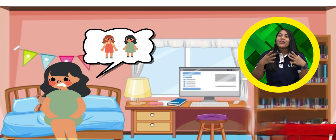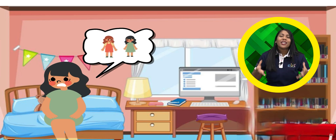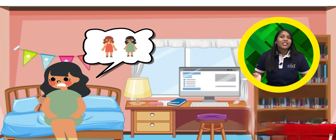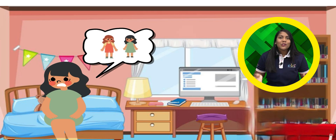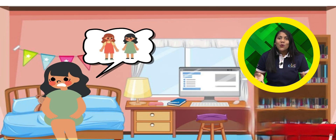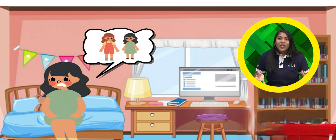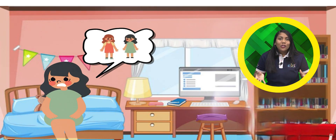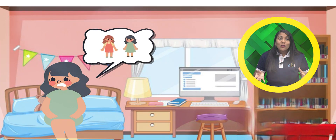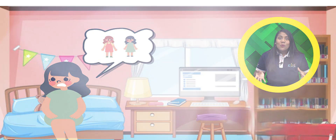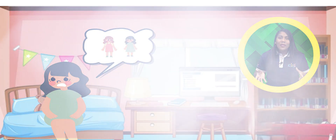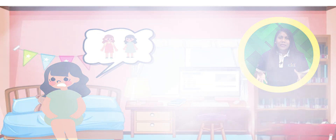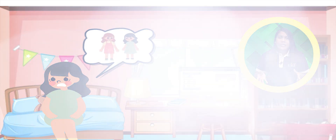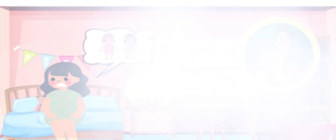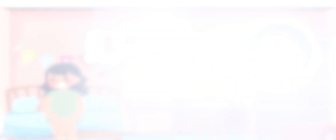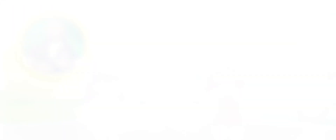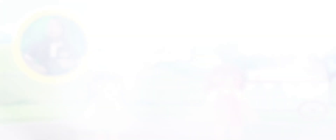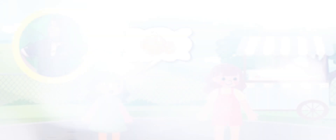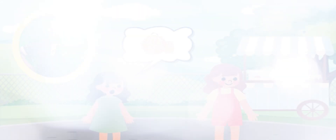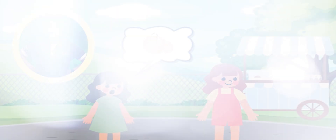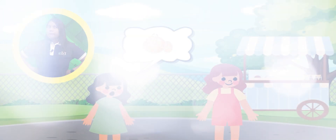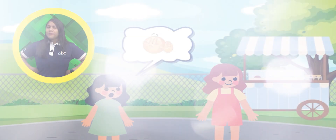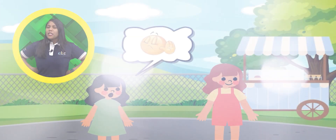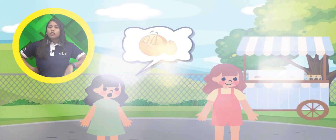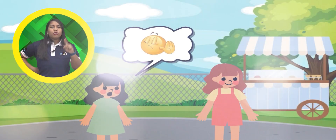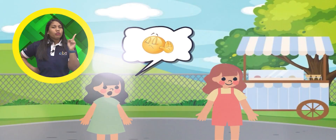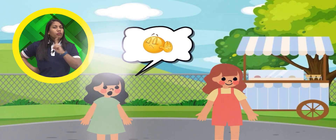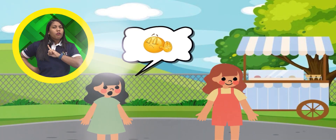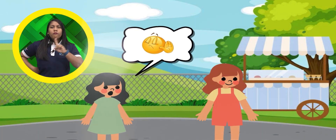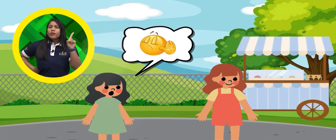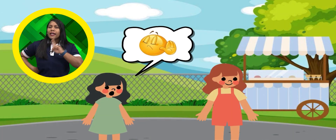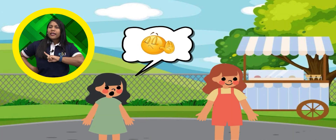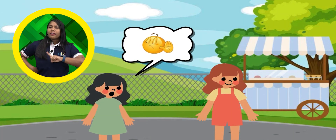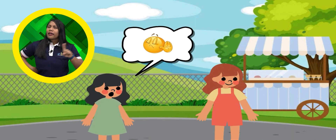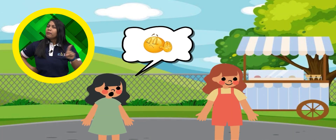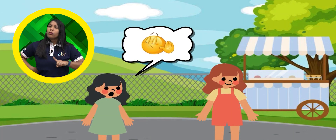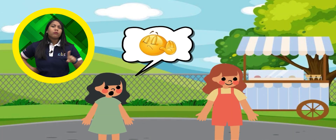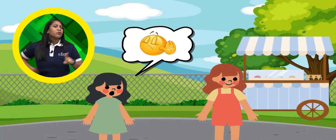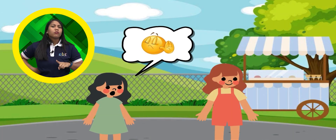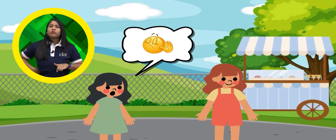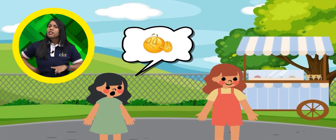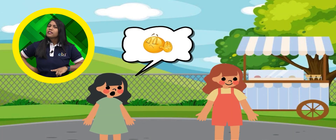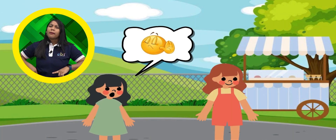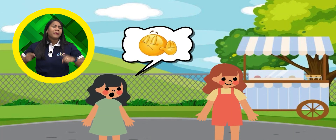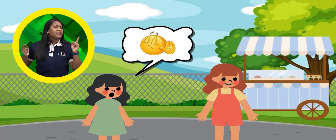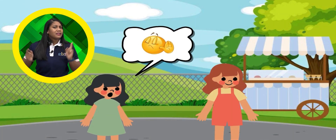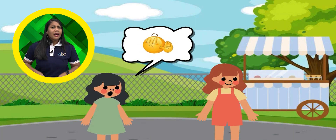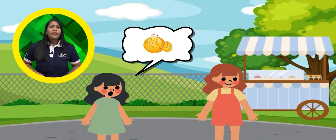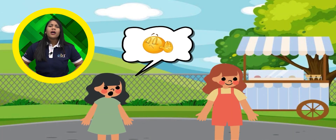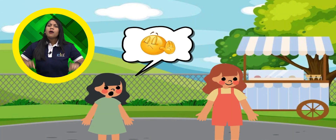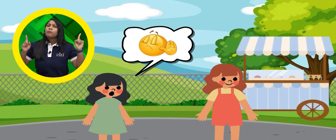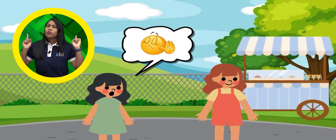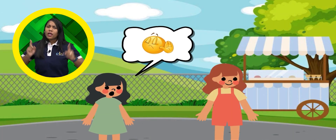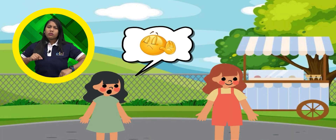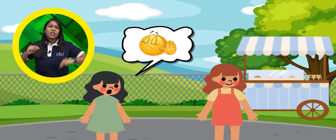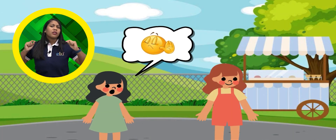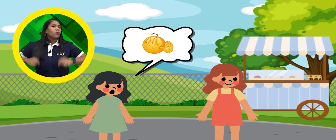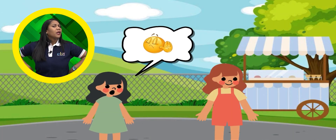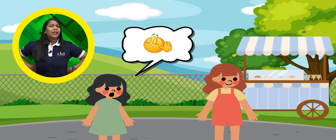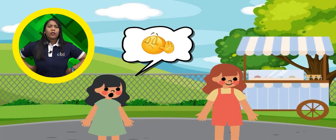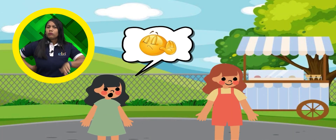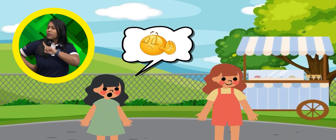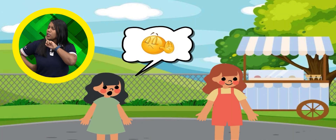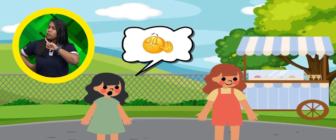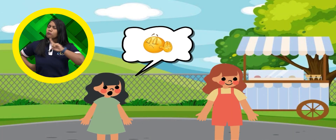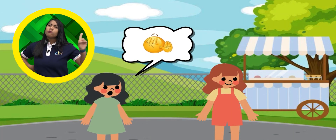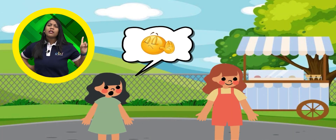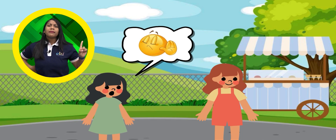que habían descubierto su mentira Sabes qué Yo no voy a quedarme con mi conciencia pesada por causa de un